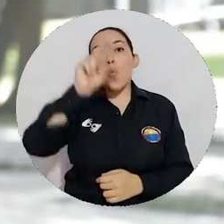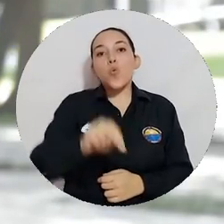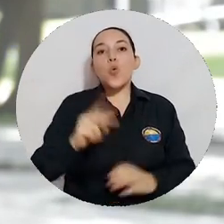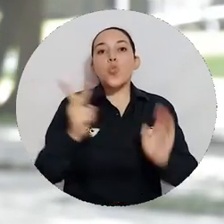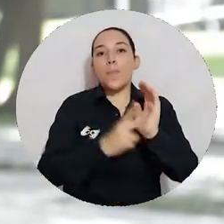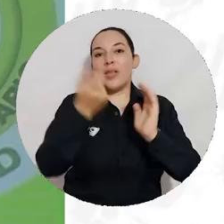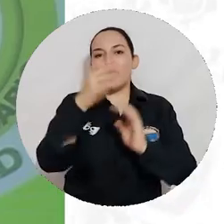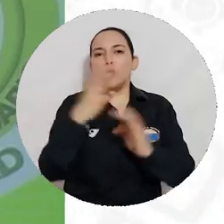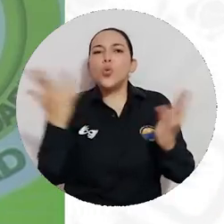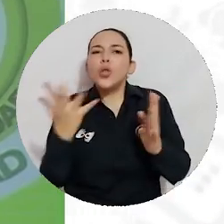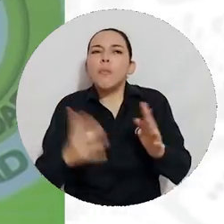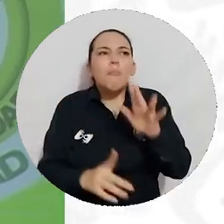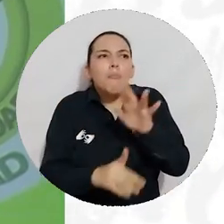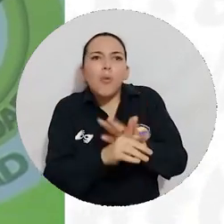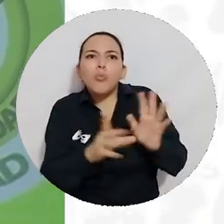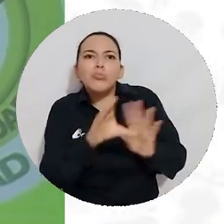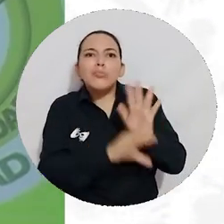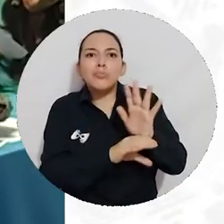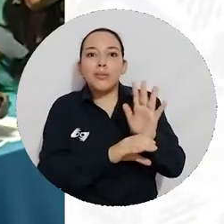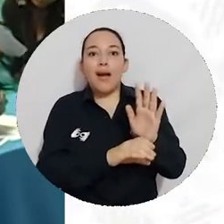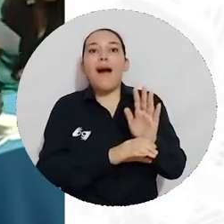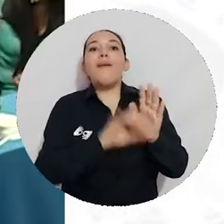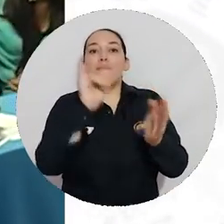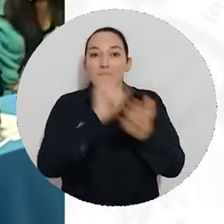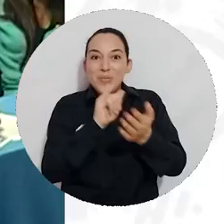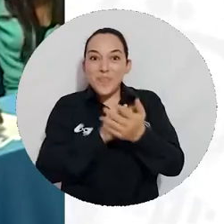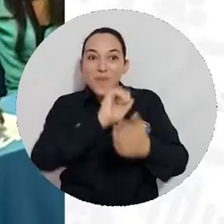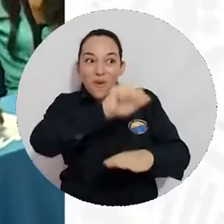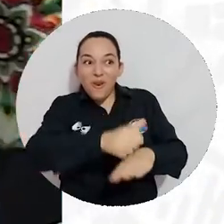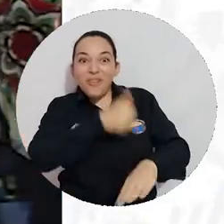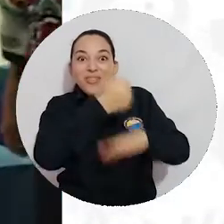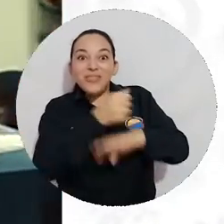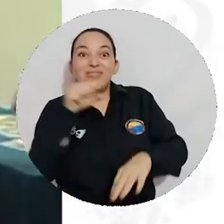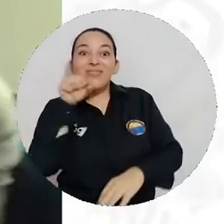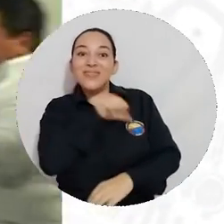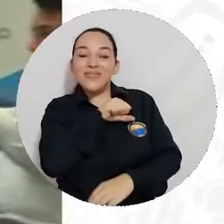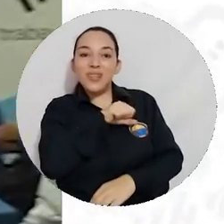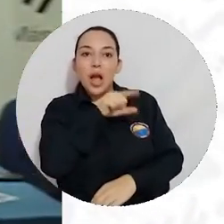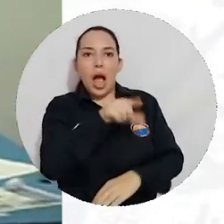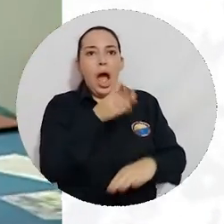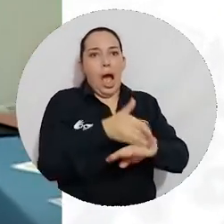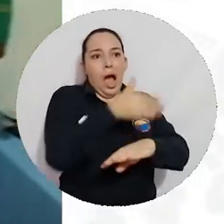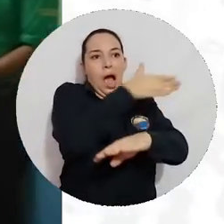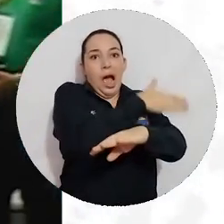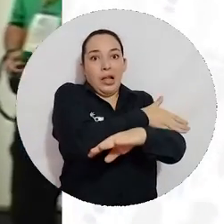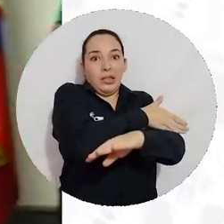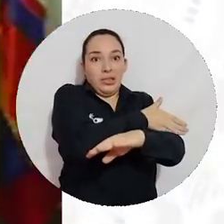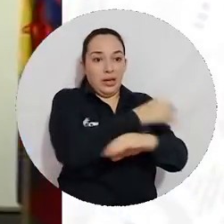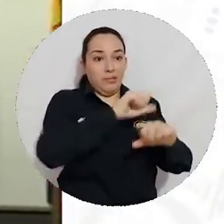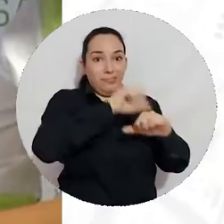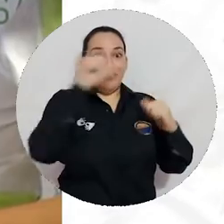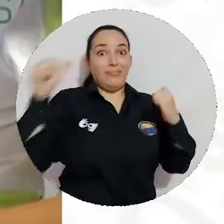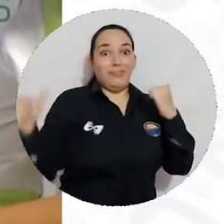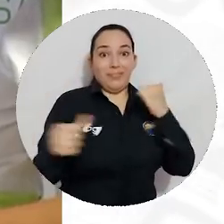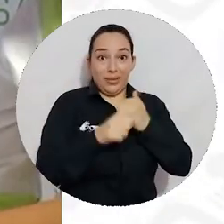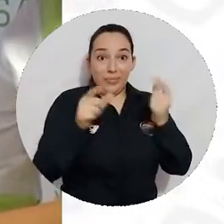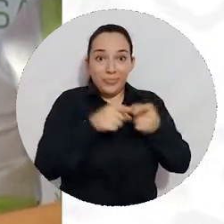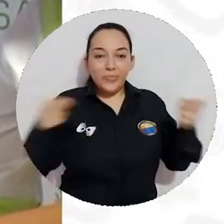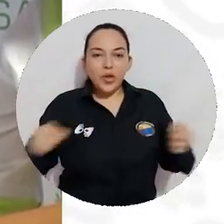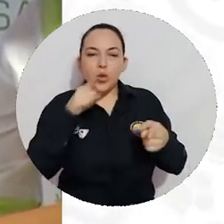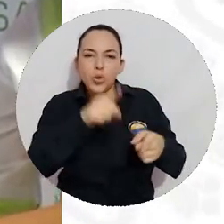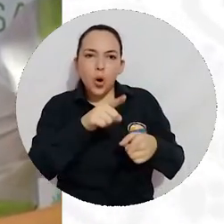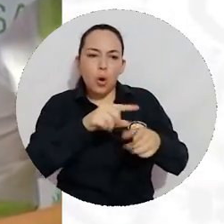de 2013, de donde surgió precisamente el señor rector Pablo Vera, que en su momento era vicerrector de extensión.